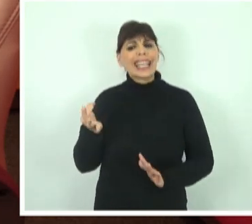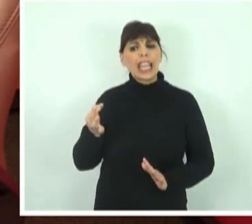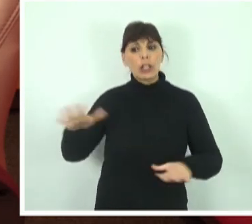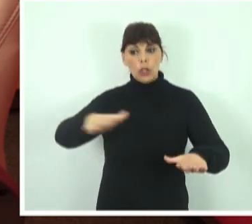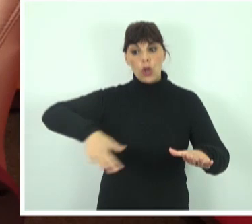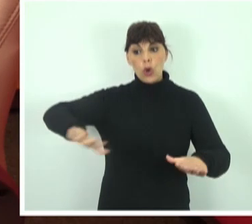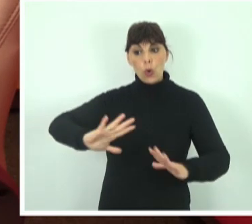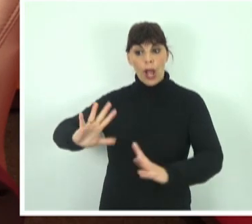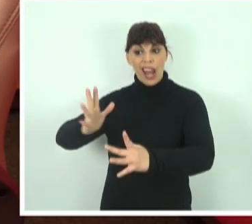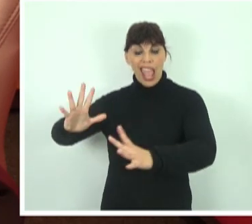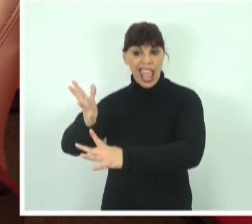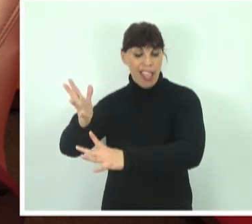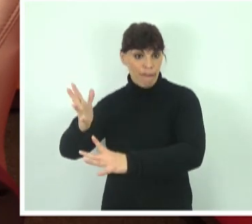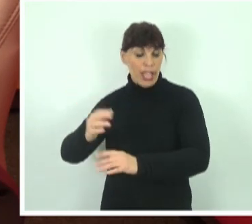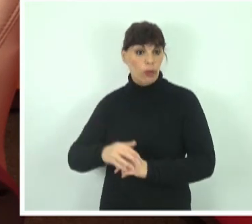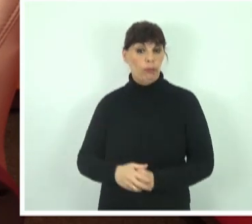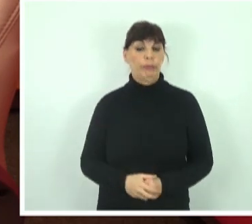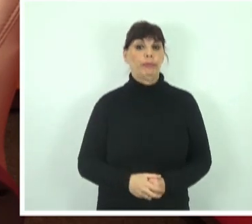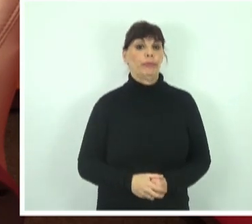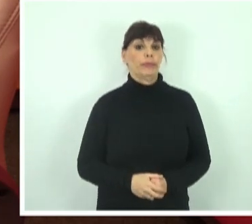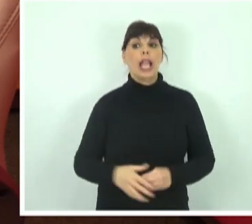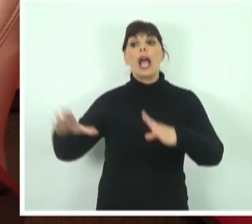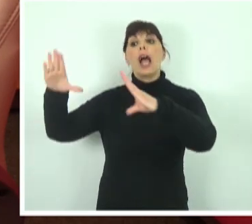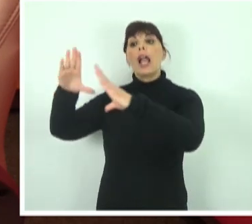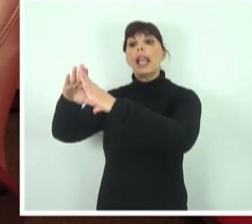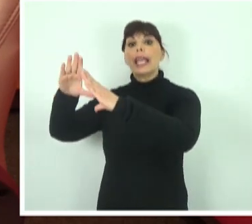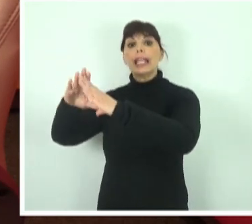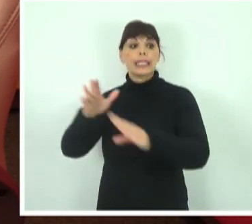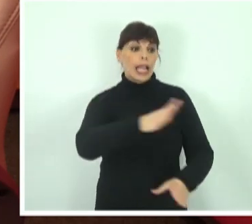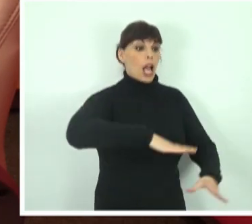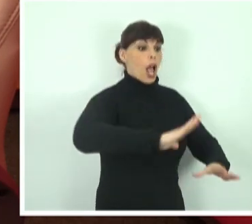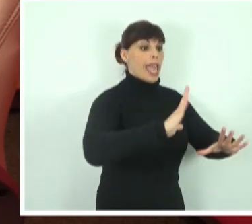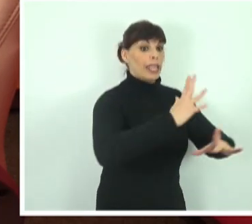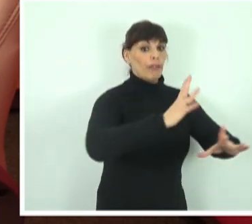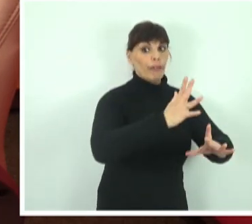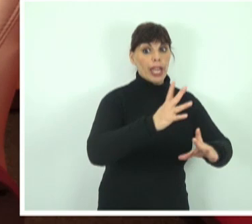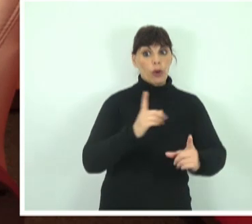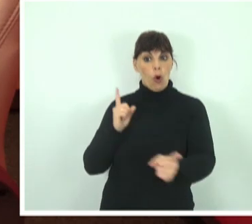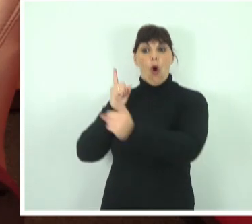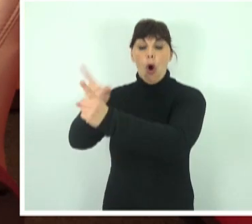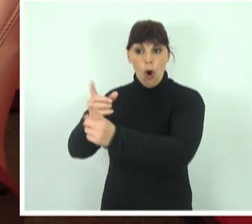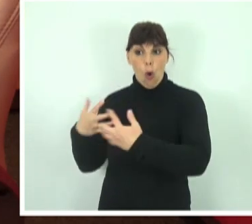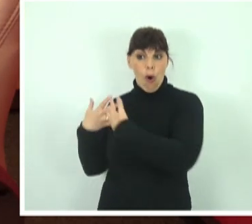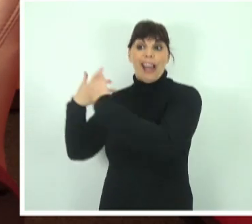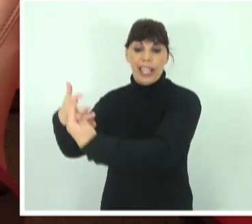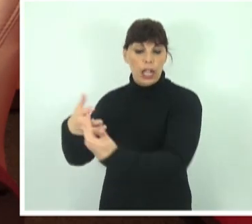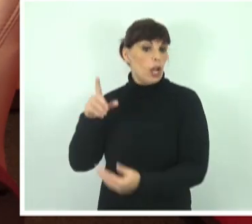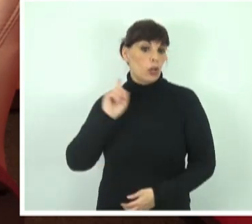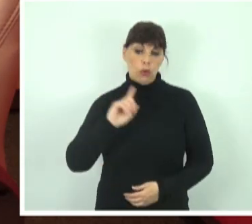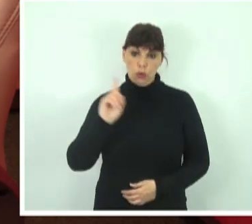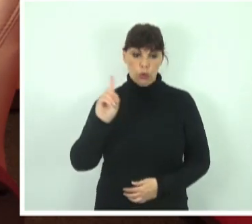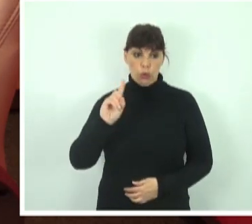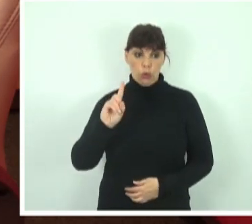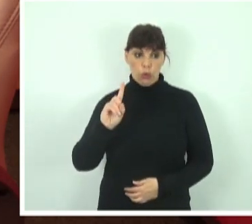No es el infierno el que ataca la iglesia. ¿Por qué? Porque el infierno no es un